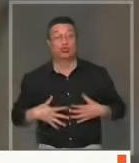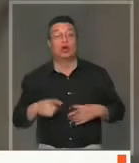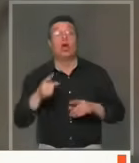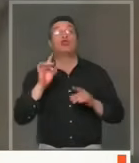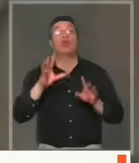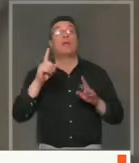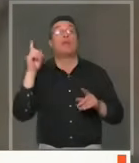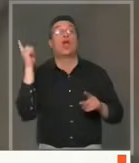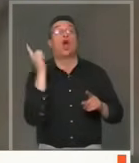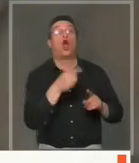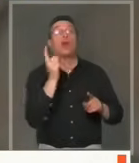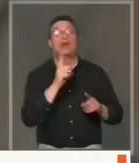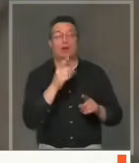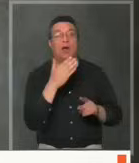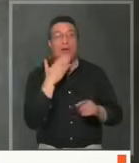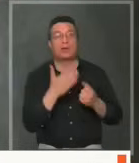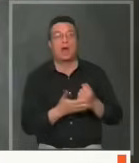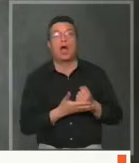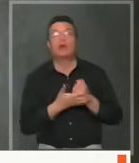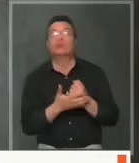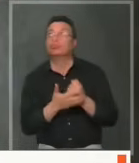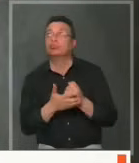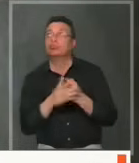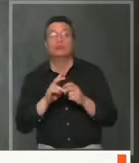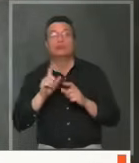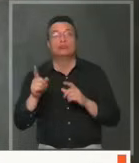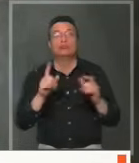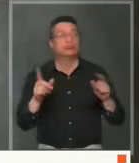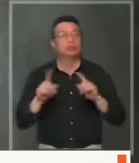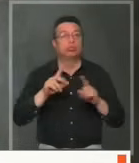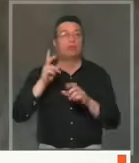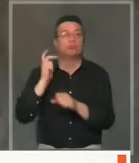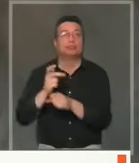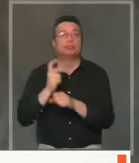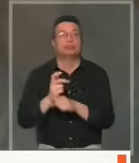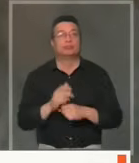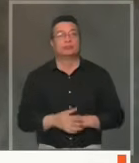órdenes, también colabora para concretar el objetivo.